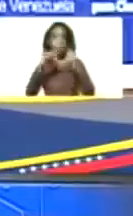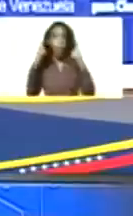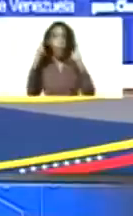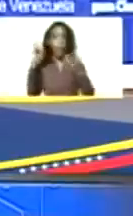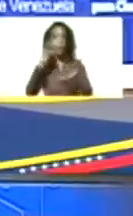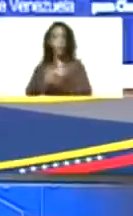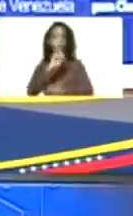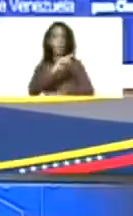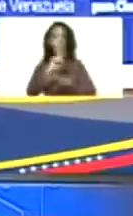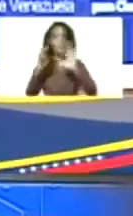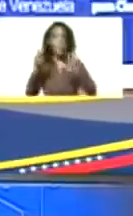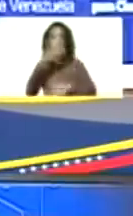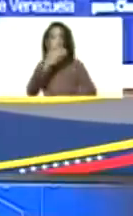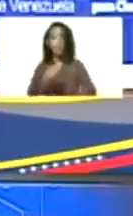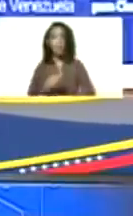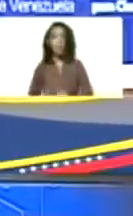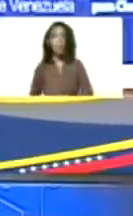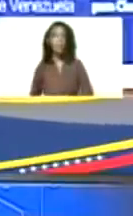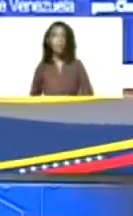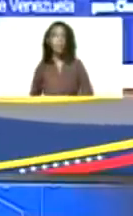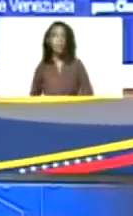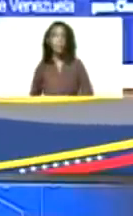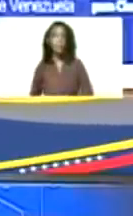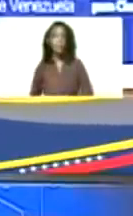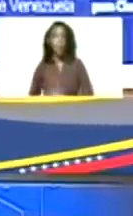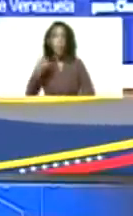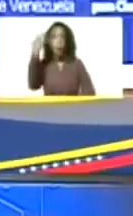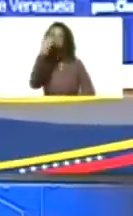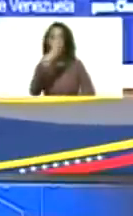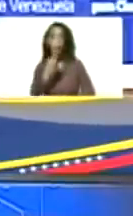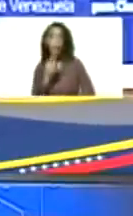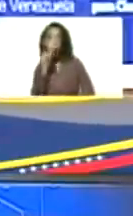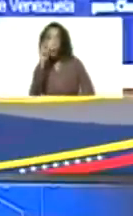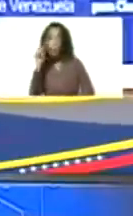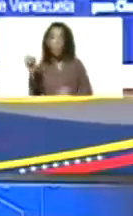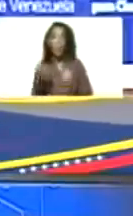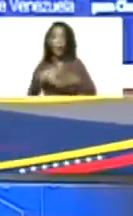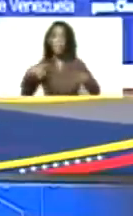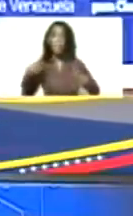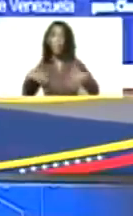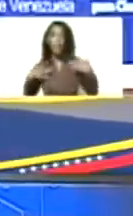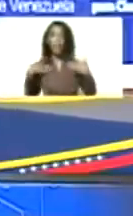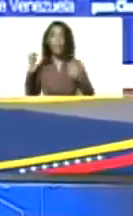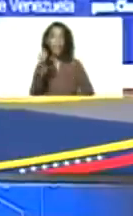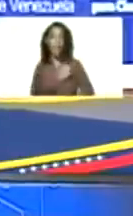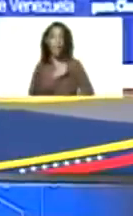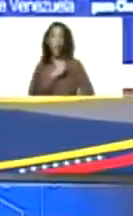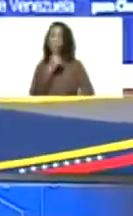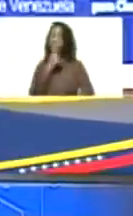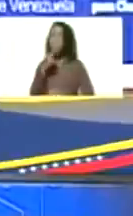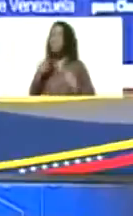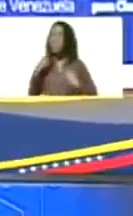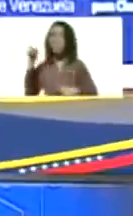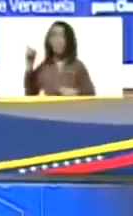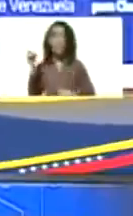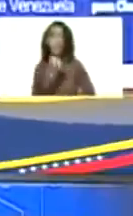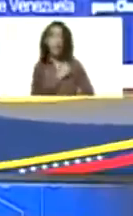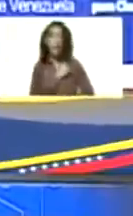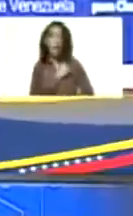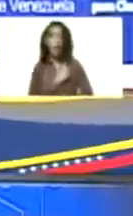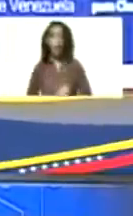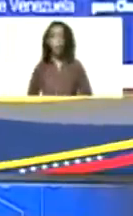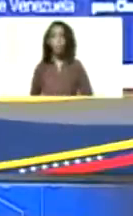de diciembre, un joven de Campo Alegre, Chacao, ¿quién vive en Campo Alegre?